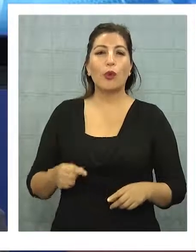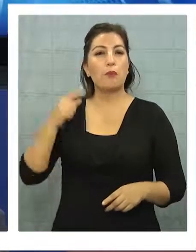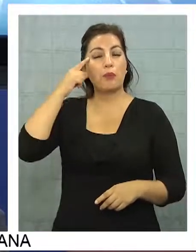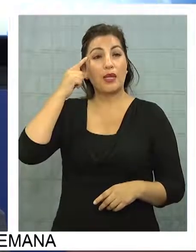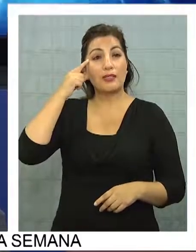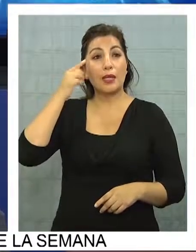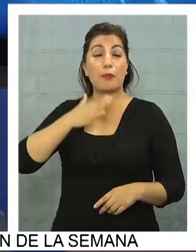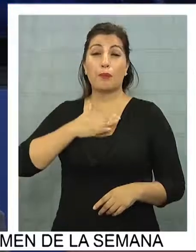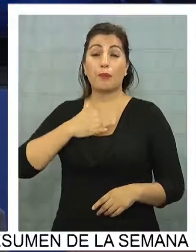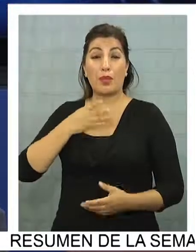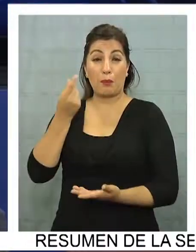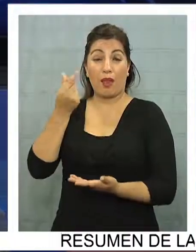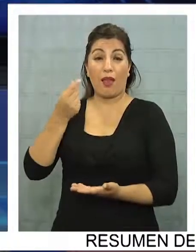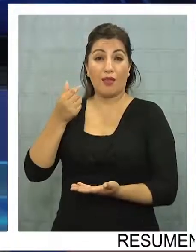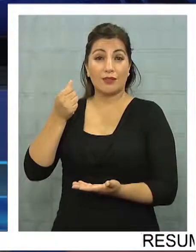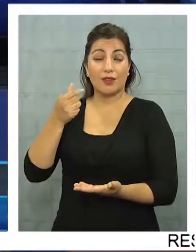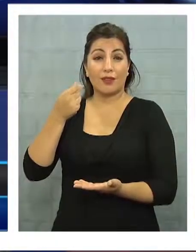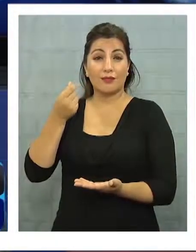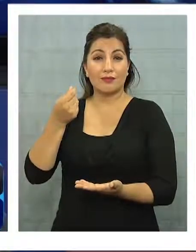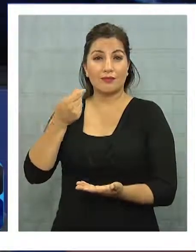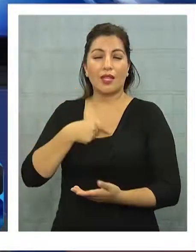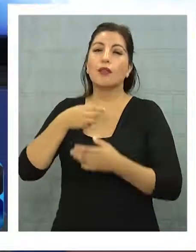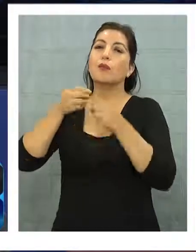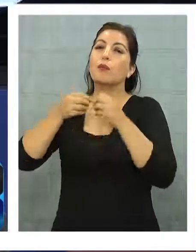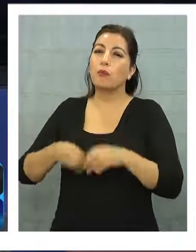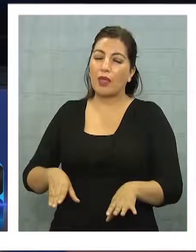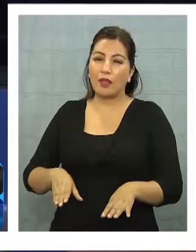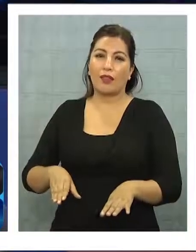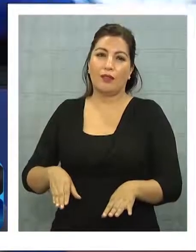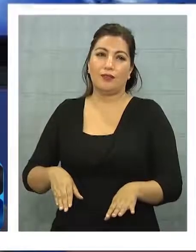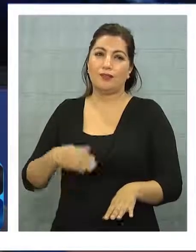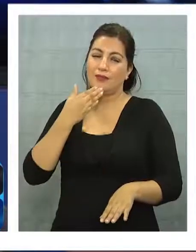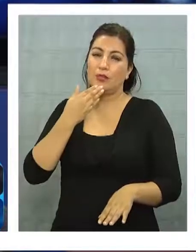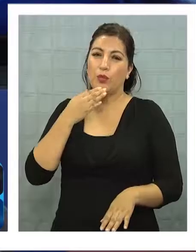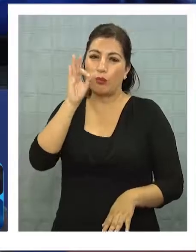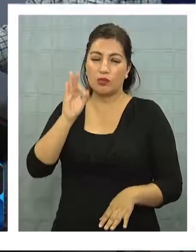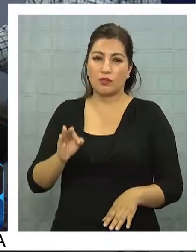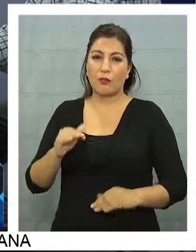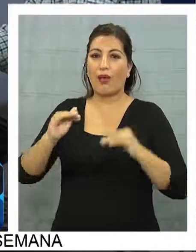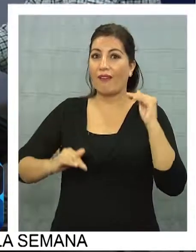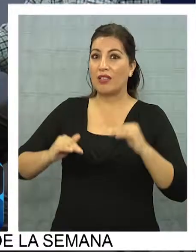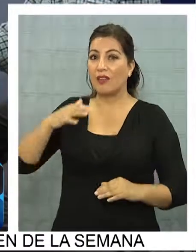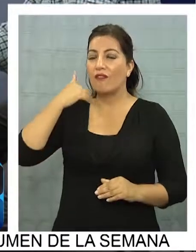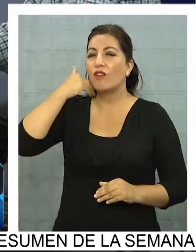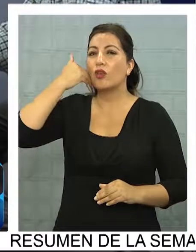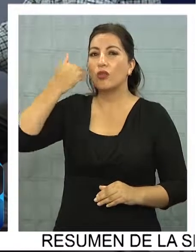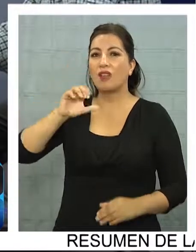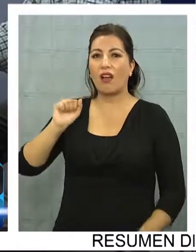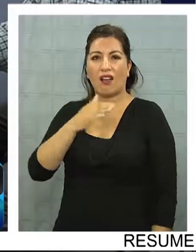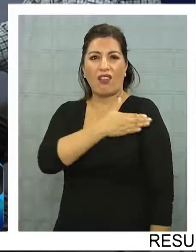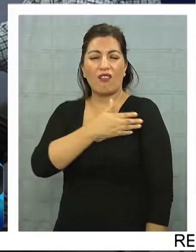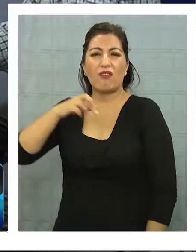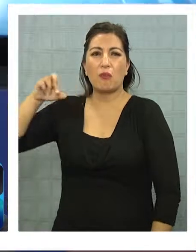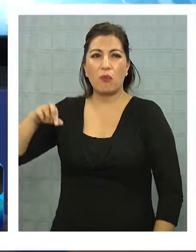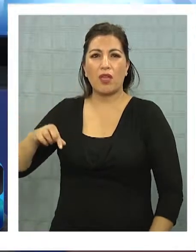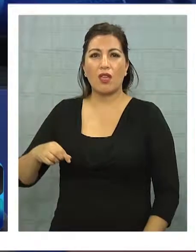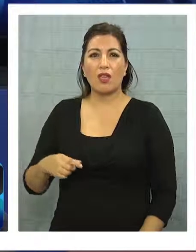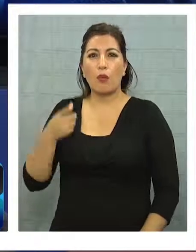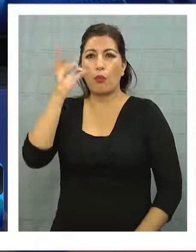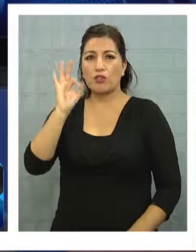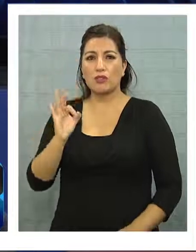divide... Su plata no se divide por 45 como hasta ahora se divide por 25, 30. Es que bastante raro eso de tener una esperanza de vida de 110